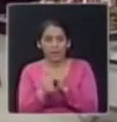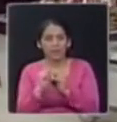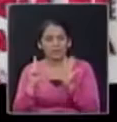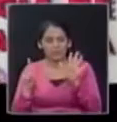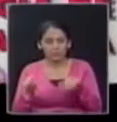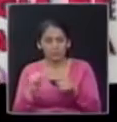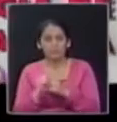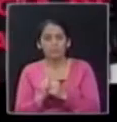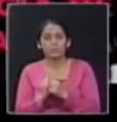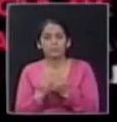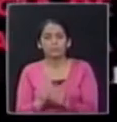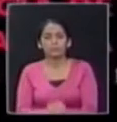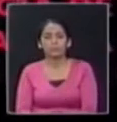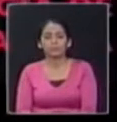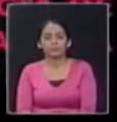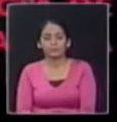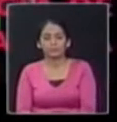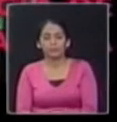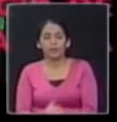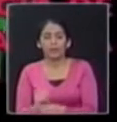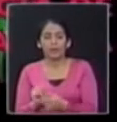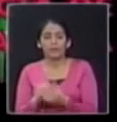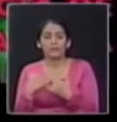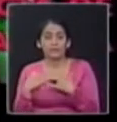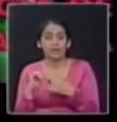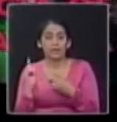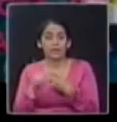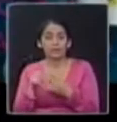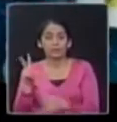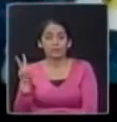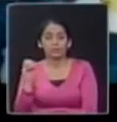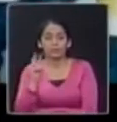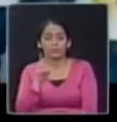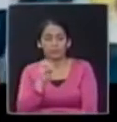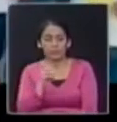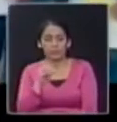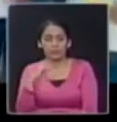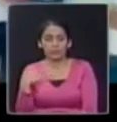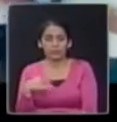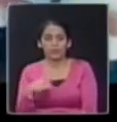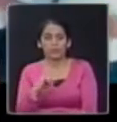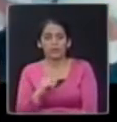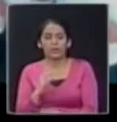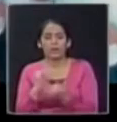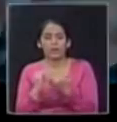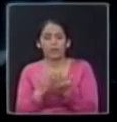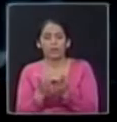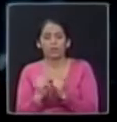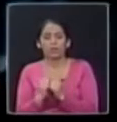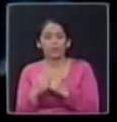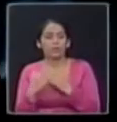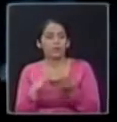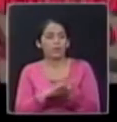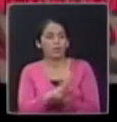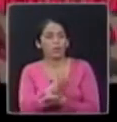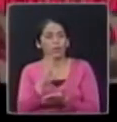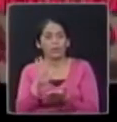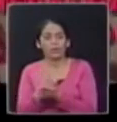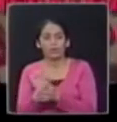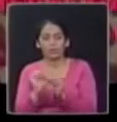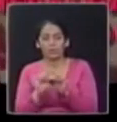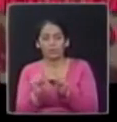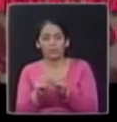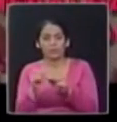Sin embargo, consideramos que este continuo acercamiento con la población, tanto en los planteles educativos con los